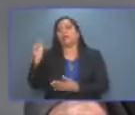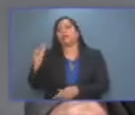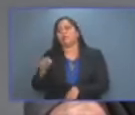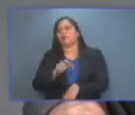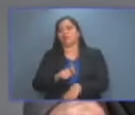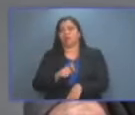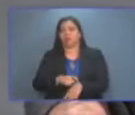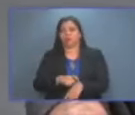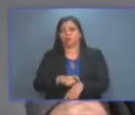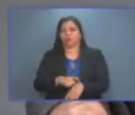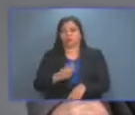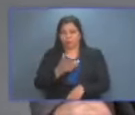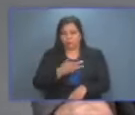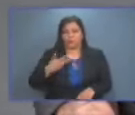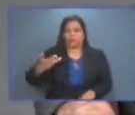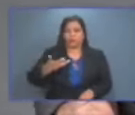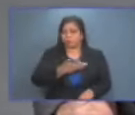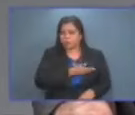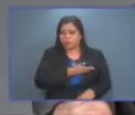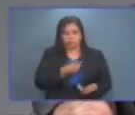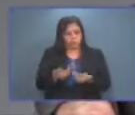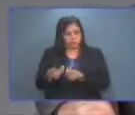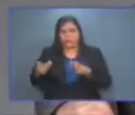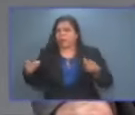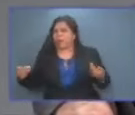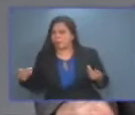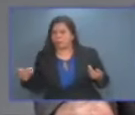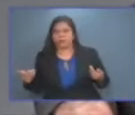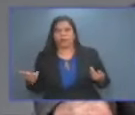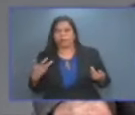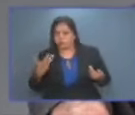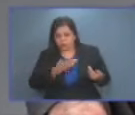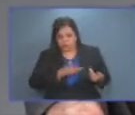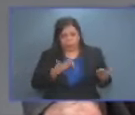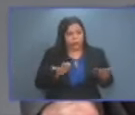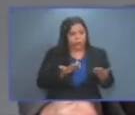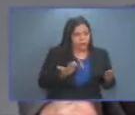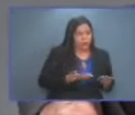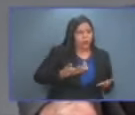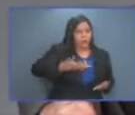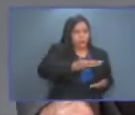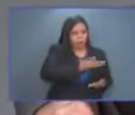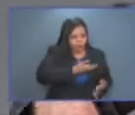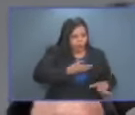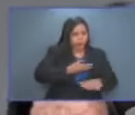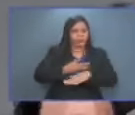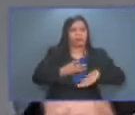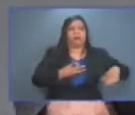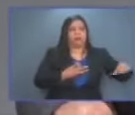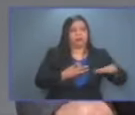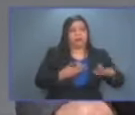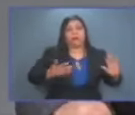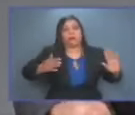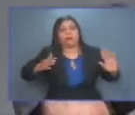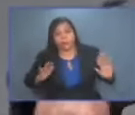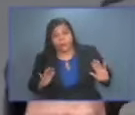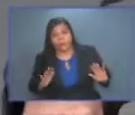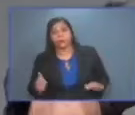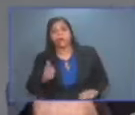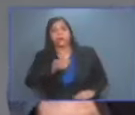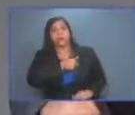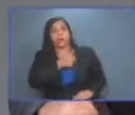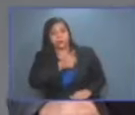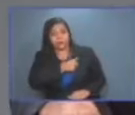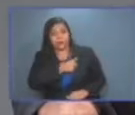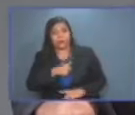momento pero nosotros hicimos lo que podíamos hacer desde nuestra parte pero la responsabilidad sobre